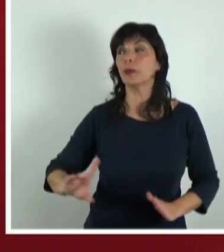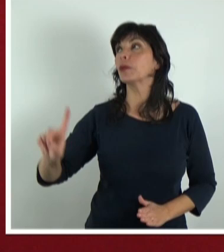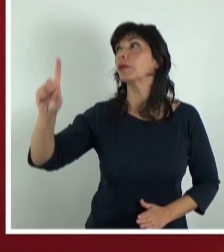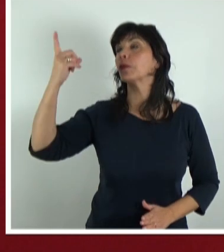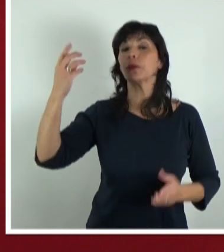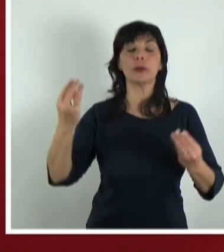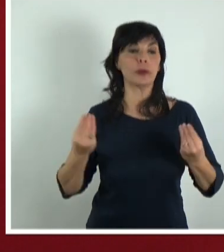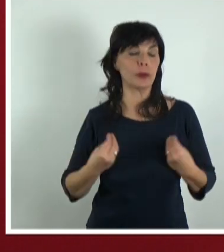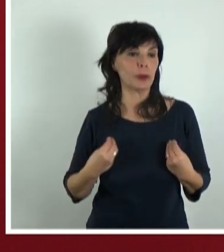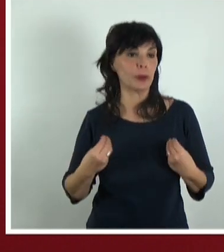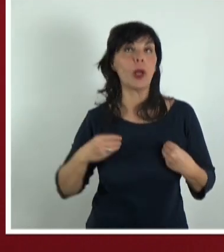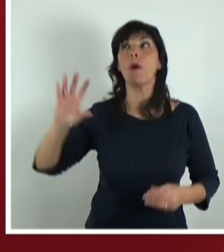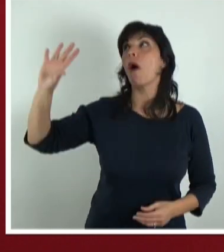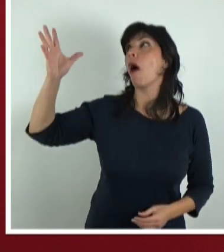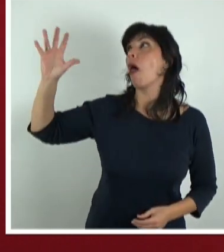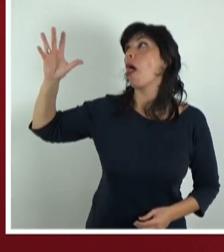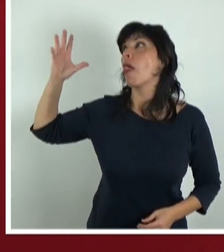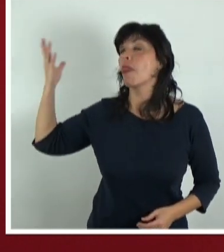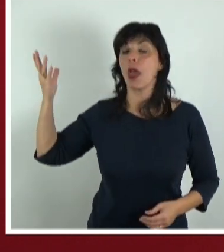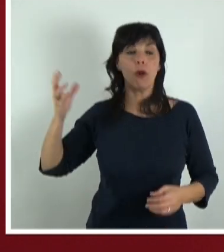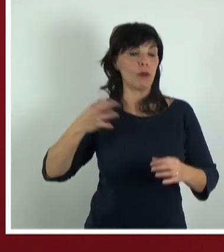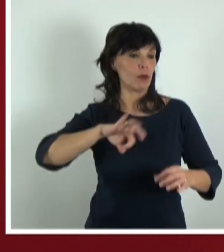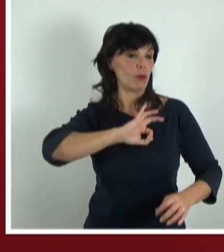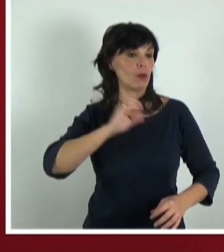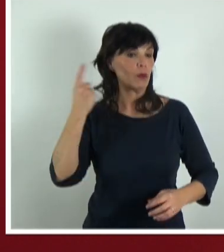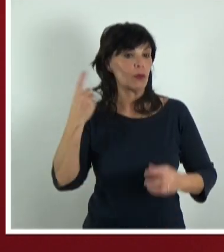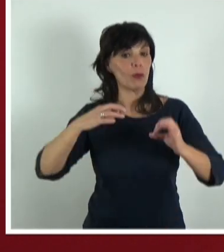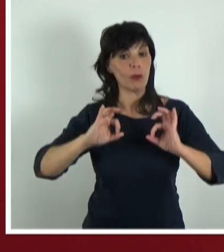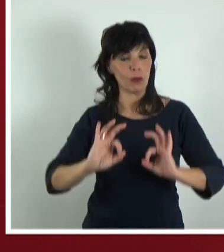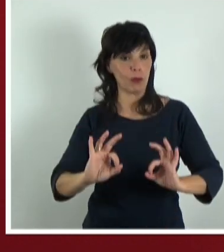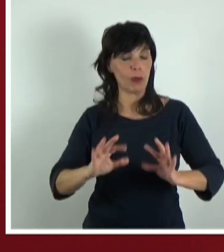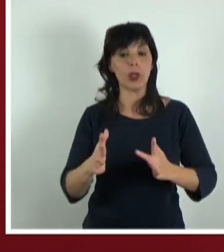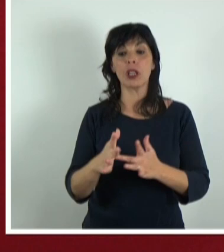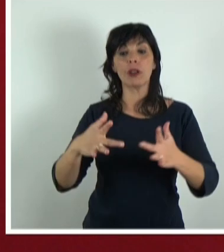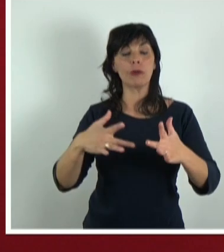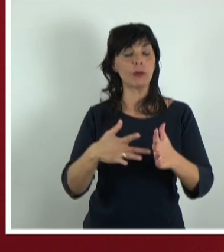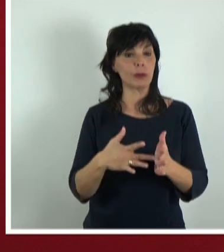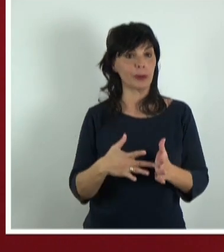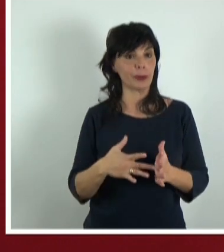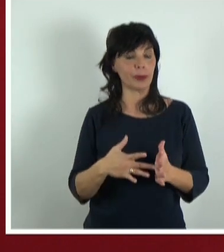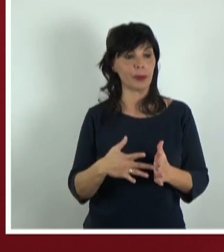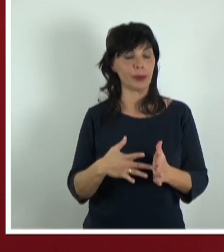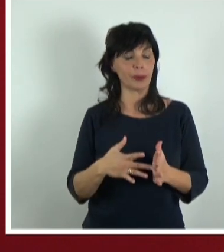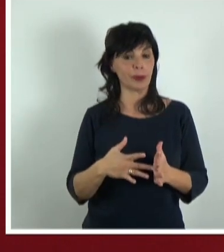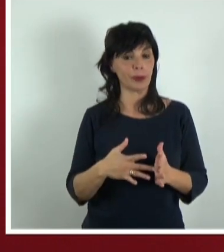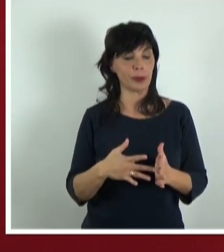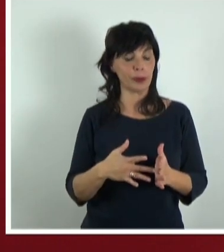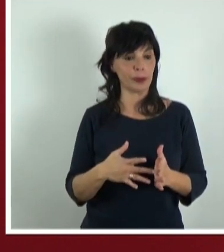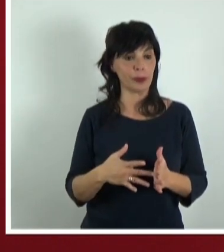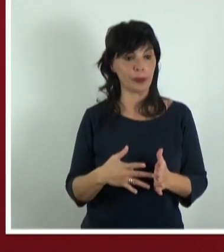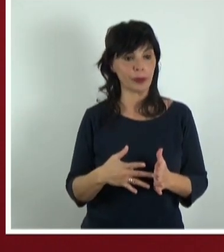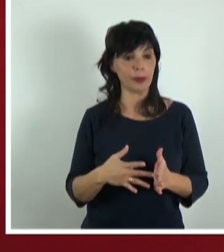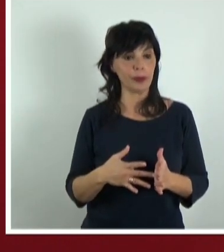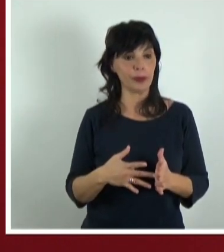el Dios de los cielos. Y Jesucristo, el lugar de donde Él vino se llama